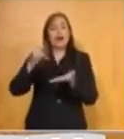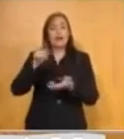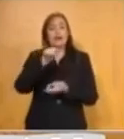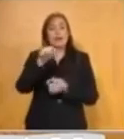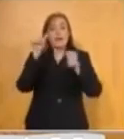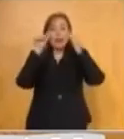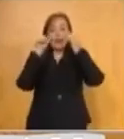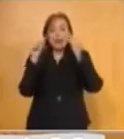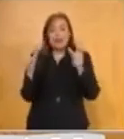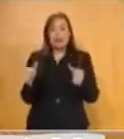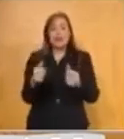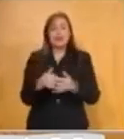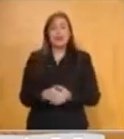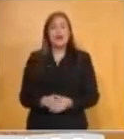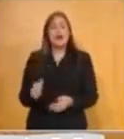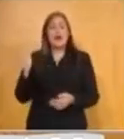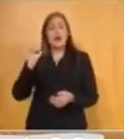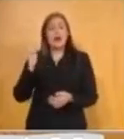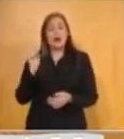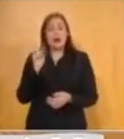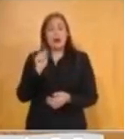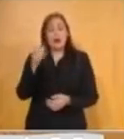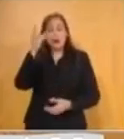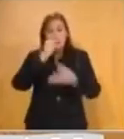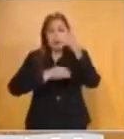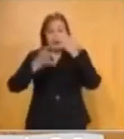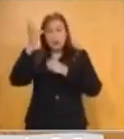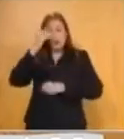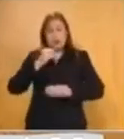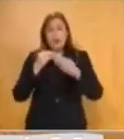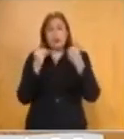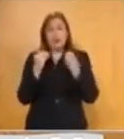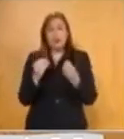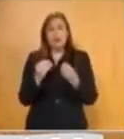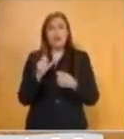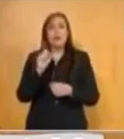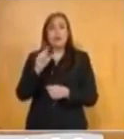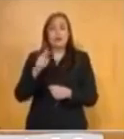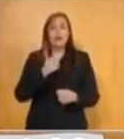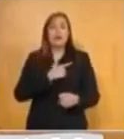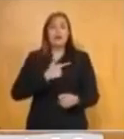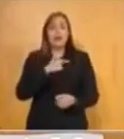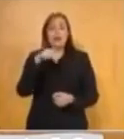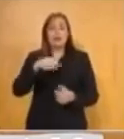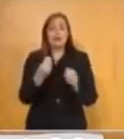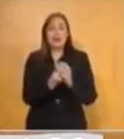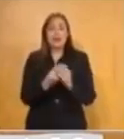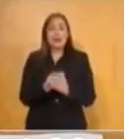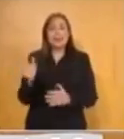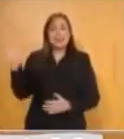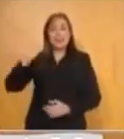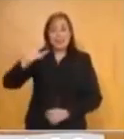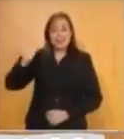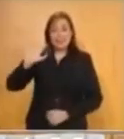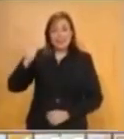for your attention. I expect you have learned a lot and I expect you have enjoyed the class. Goodbye.